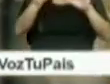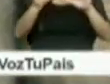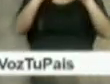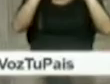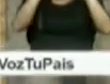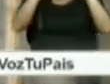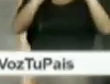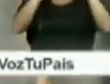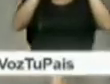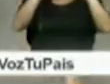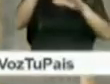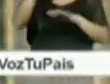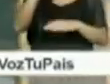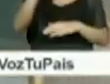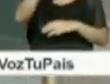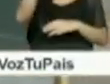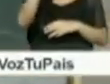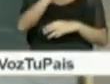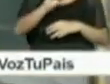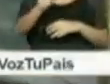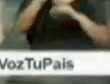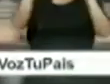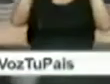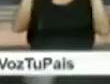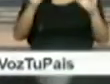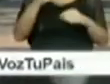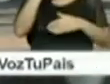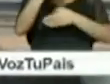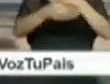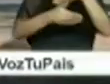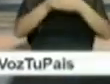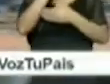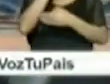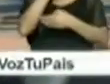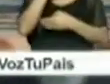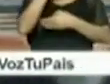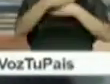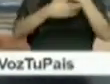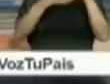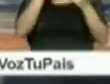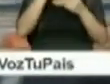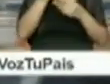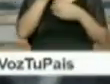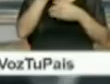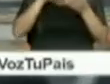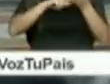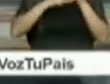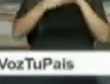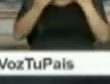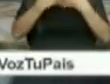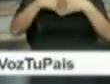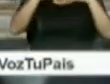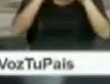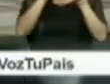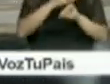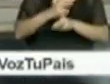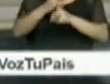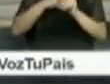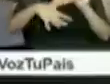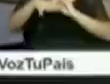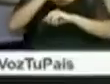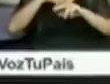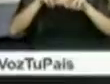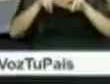el 90% de la energía del país se produzca mediante estos proyectos, que aporta significativamente al cuidado del medio